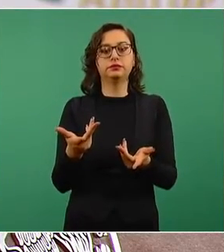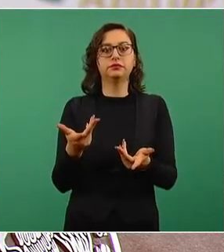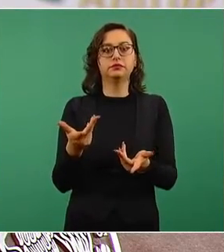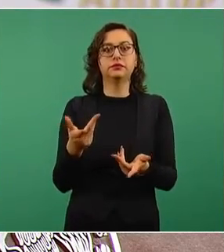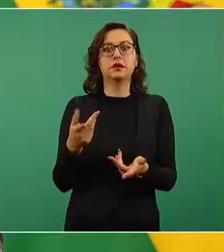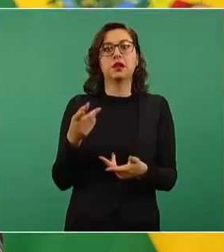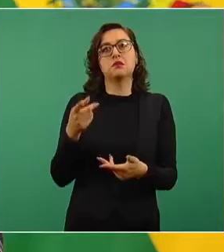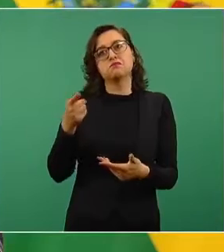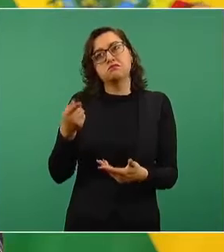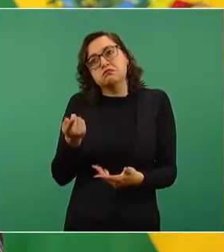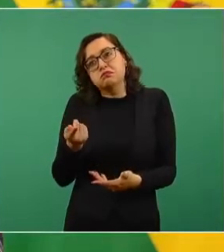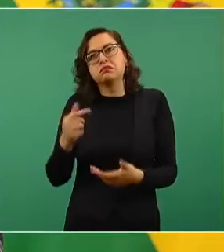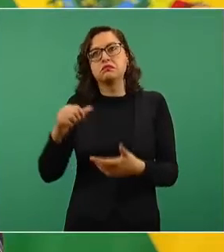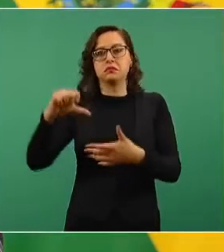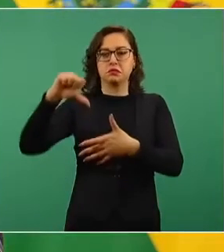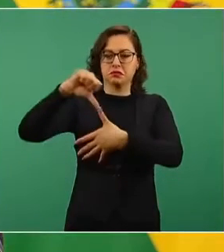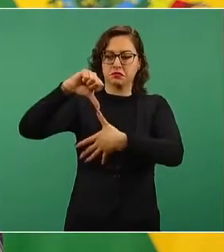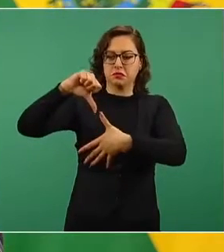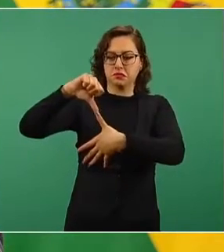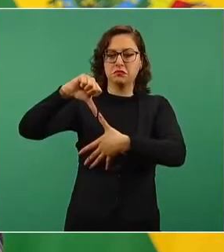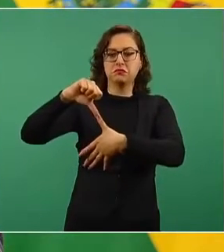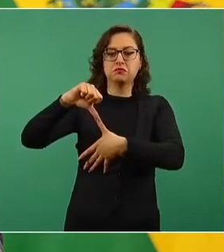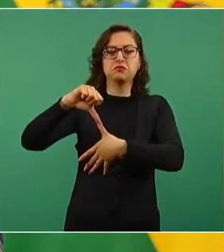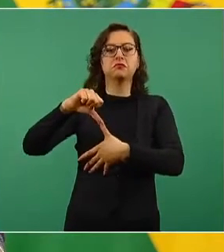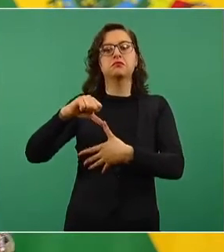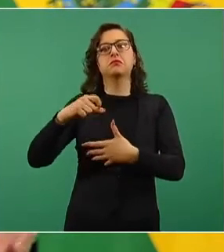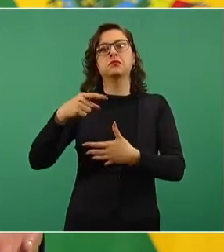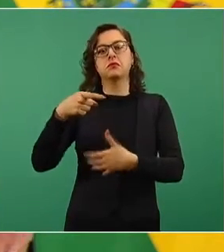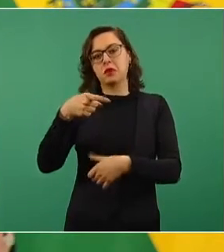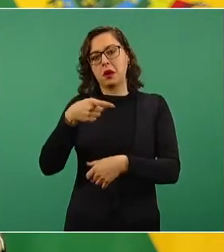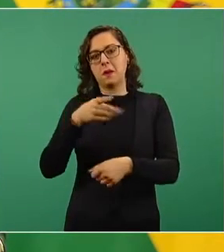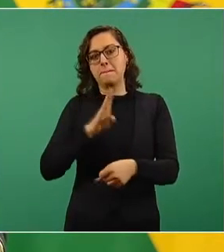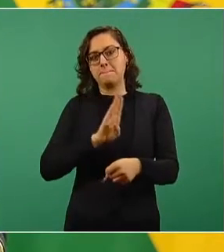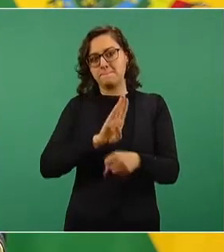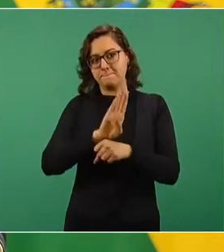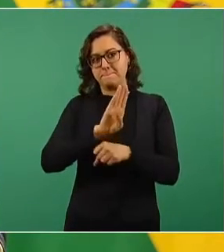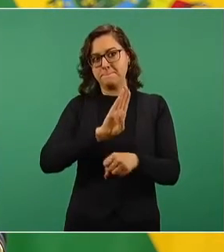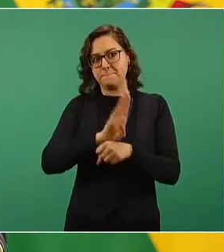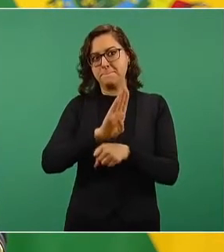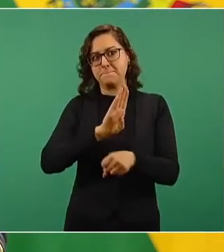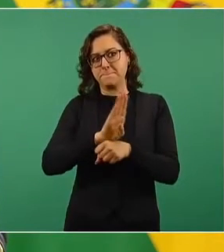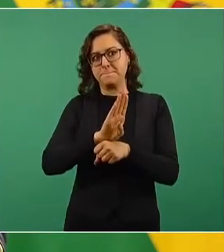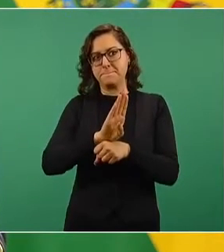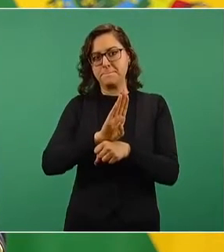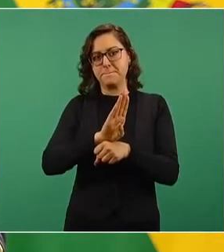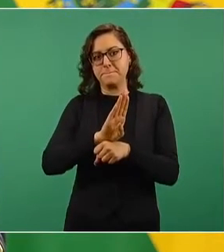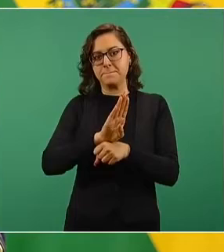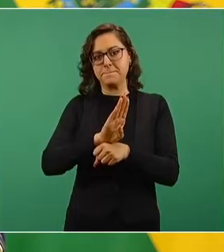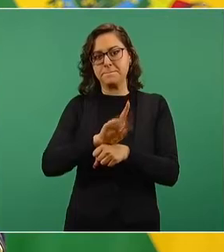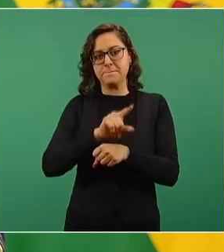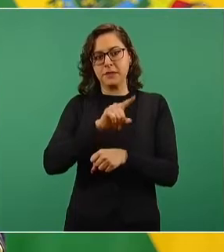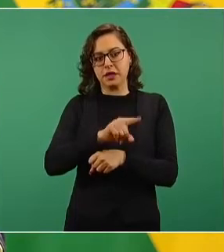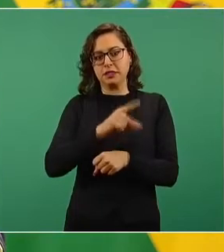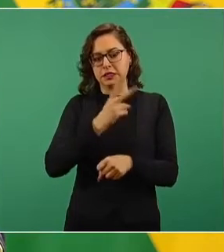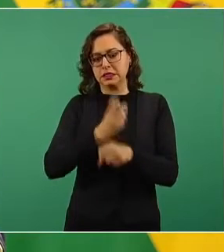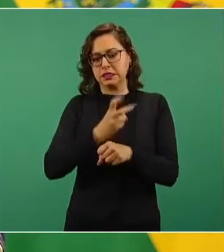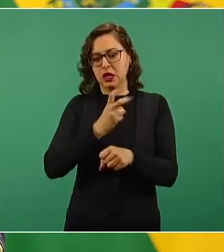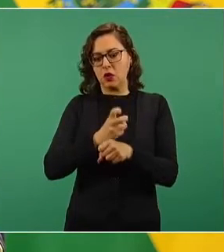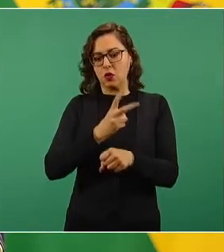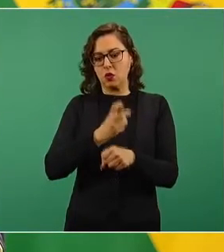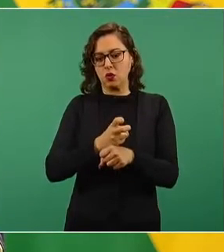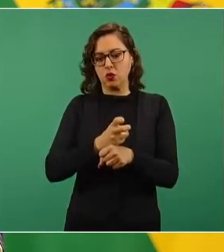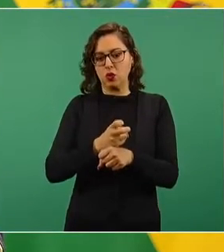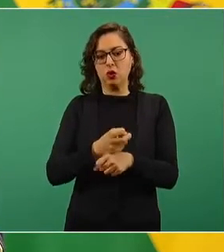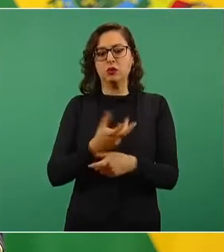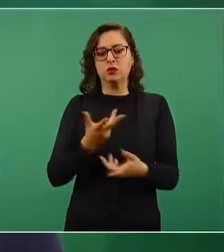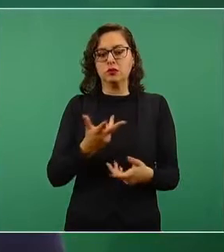En Sudamérica, por ejemplo, Brasil, que es el que nos seguía en el aumento de esperanza de vida, lo hizo en